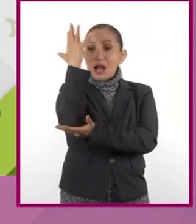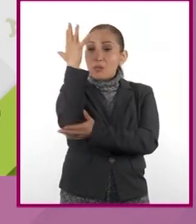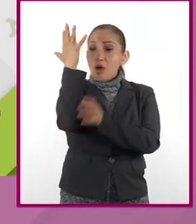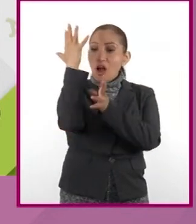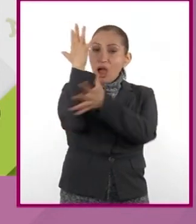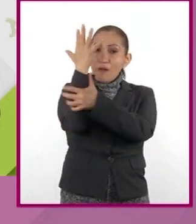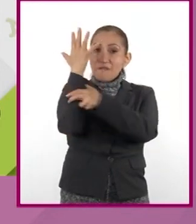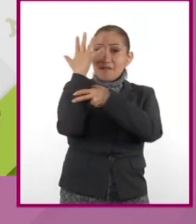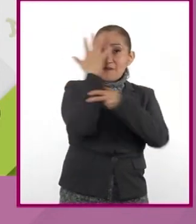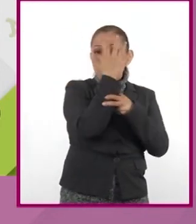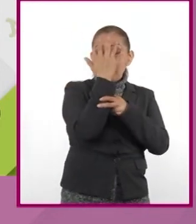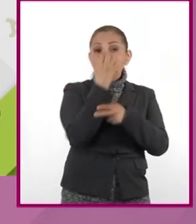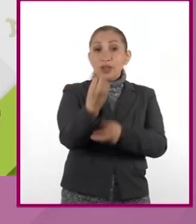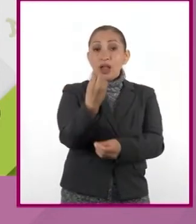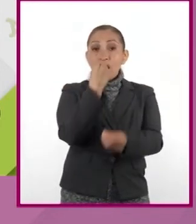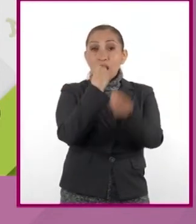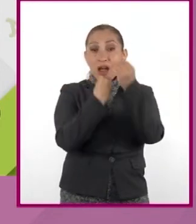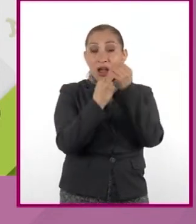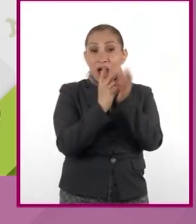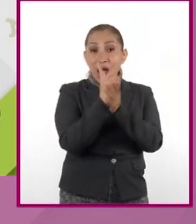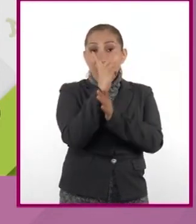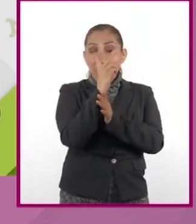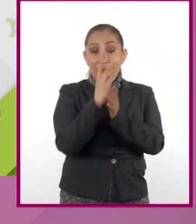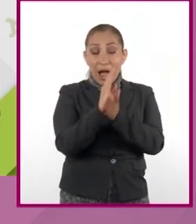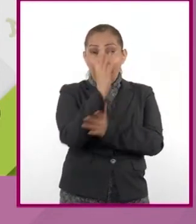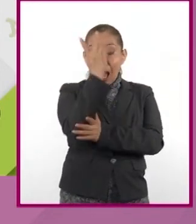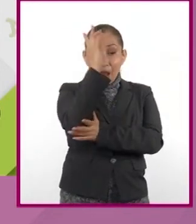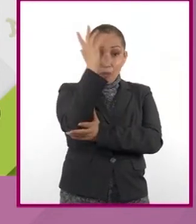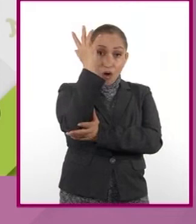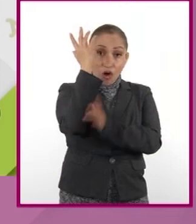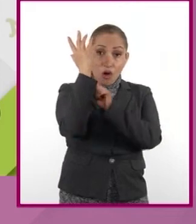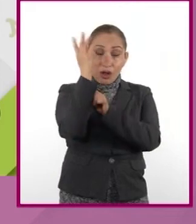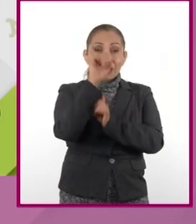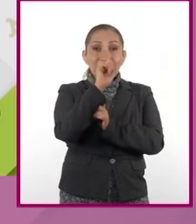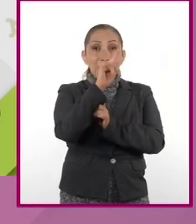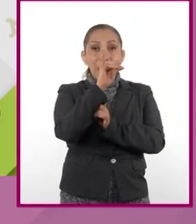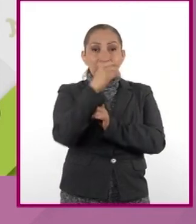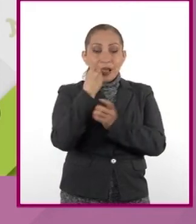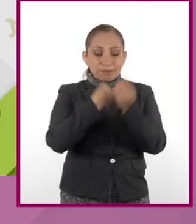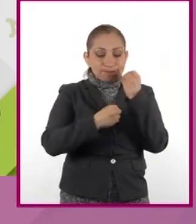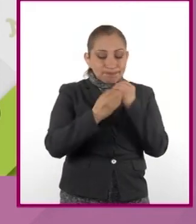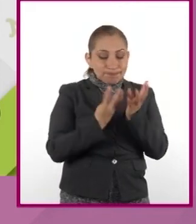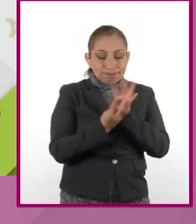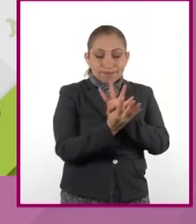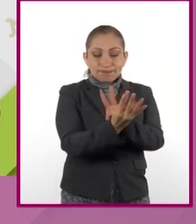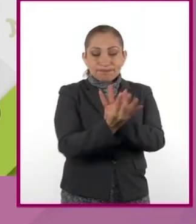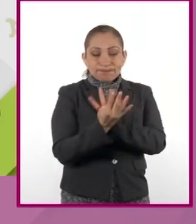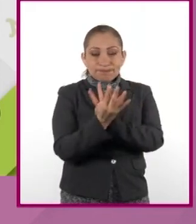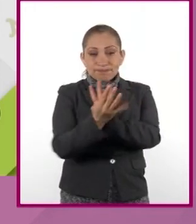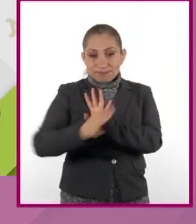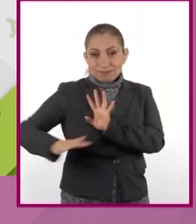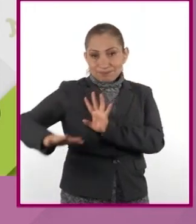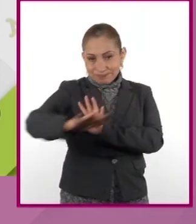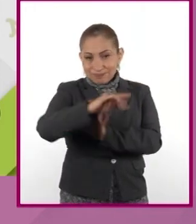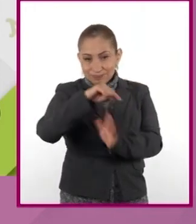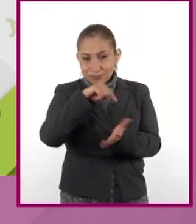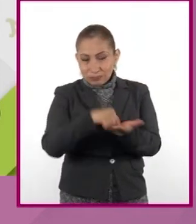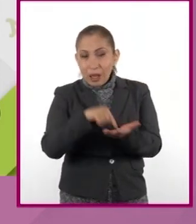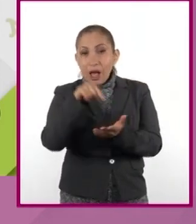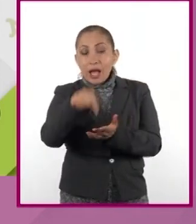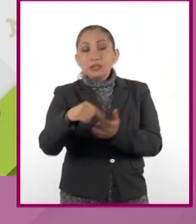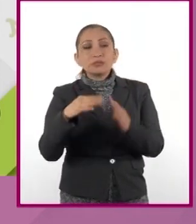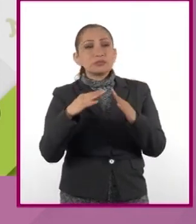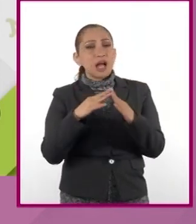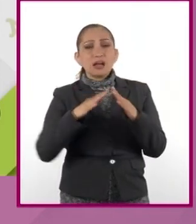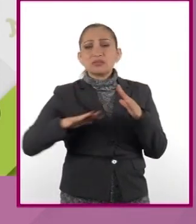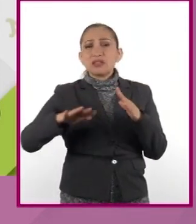el consumo de árboles jóvenes de los pastizales de la sabana. Los pastizales de la sabana son el hogar